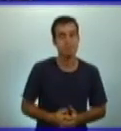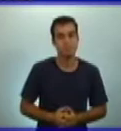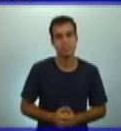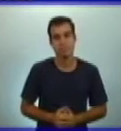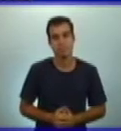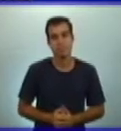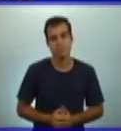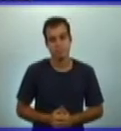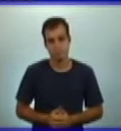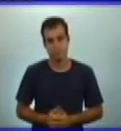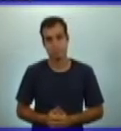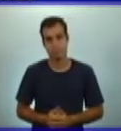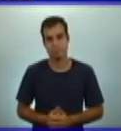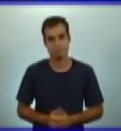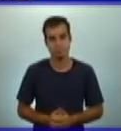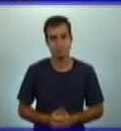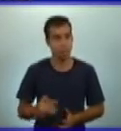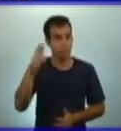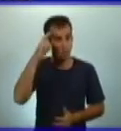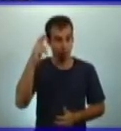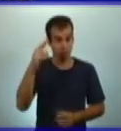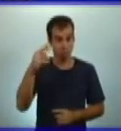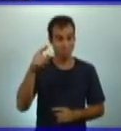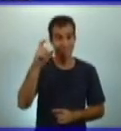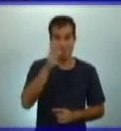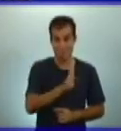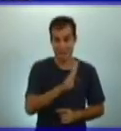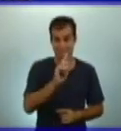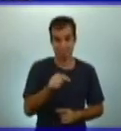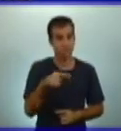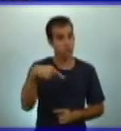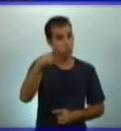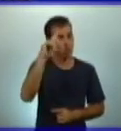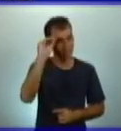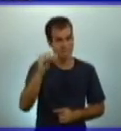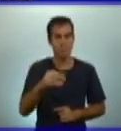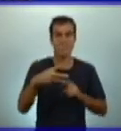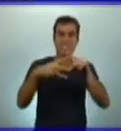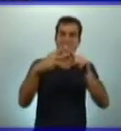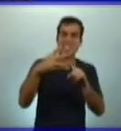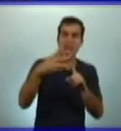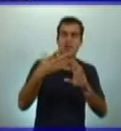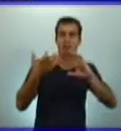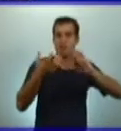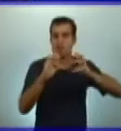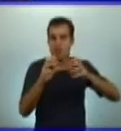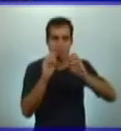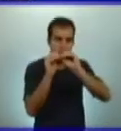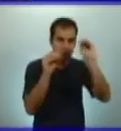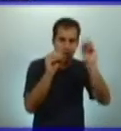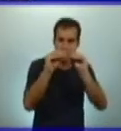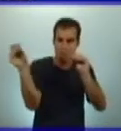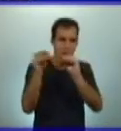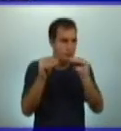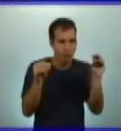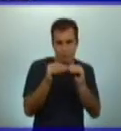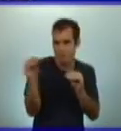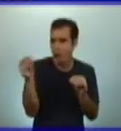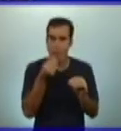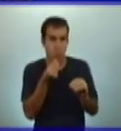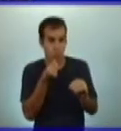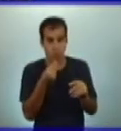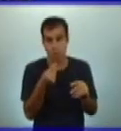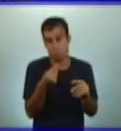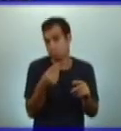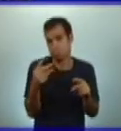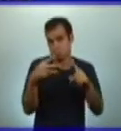de la descomposición, que ya ustedes dominan tres posibilidades de descomponer. Pueden usar las tres o